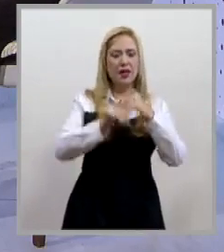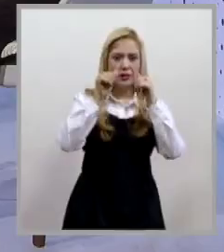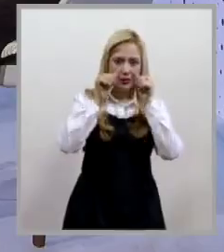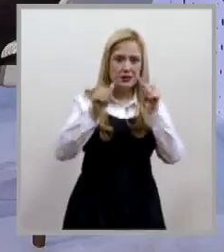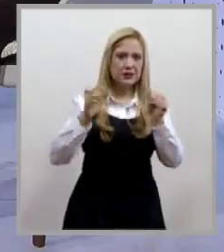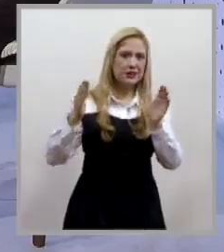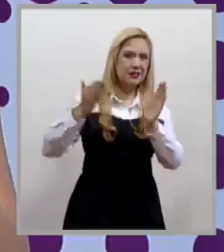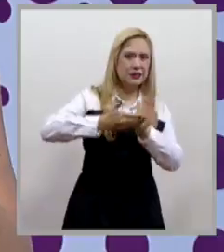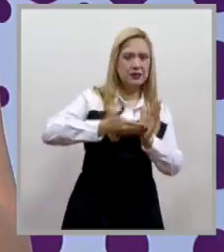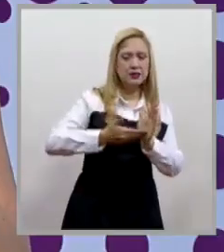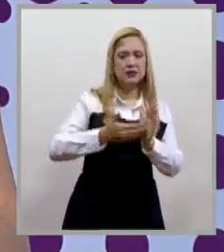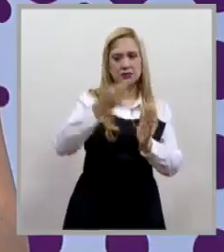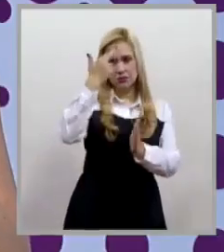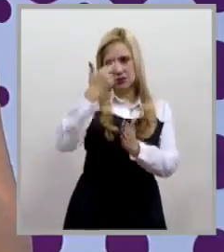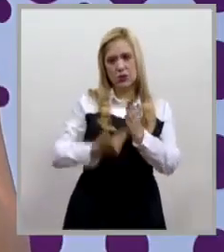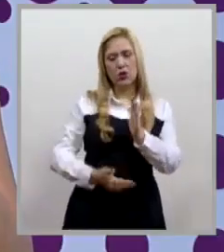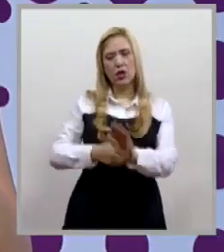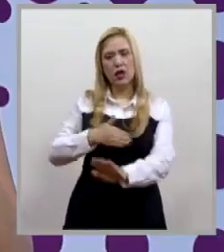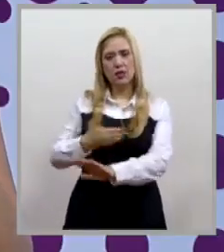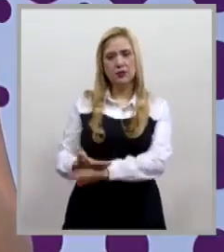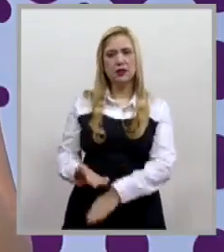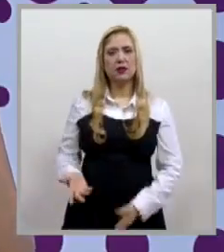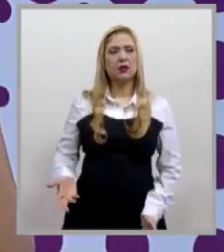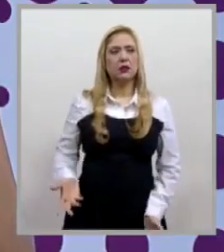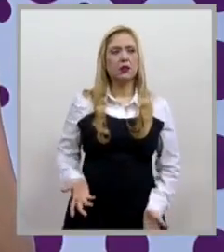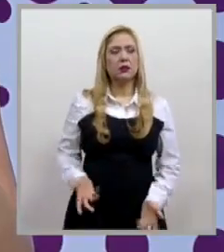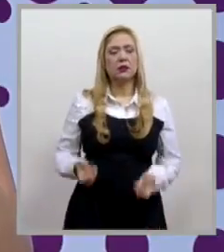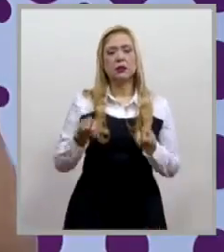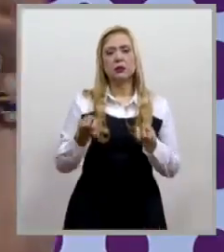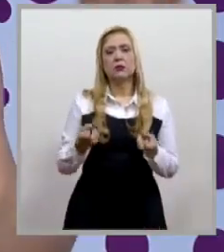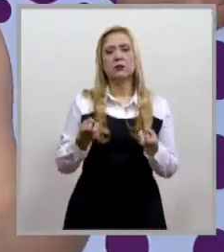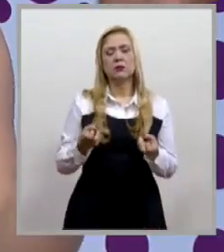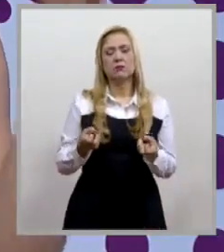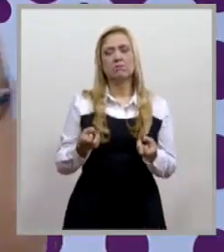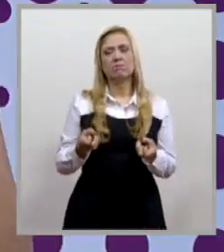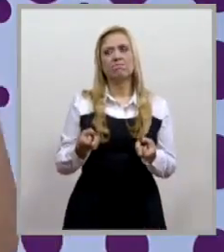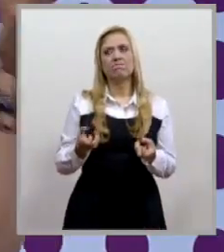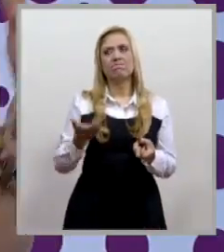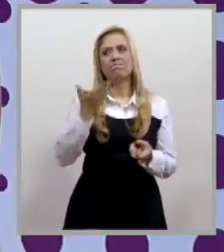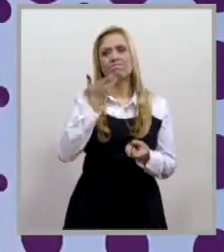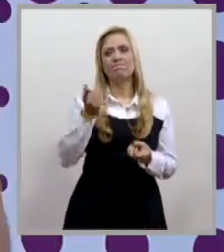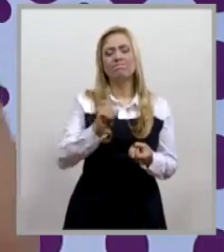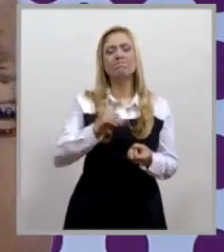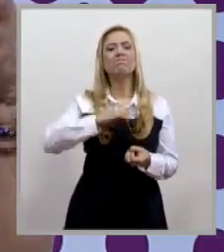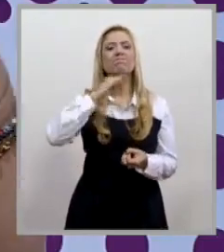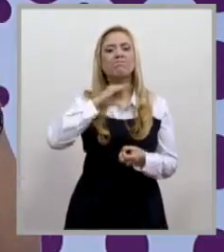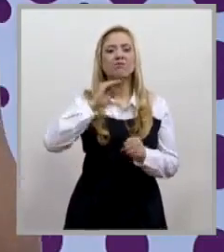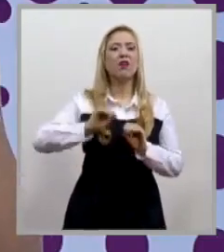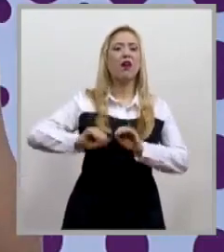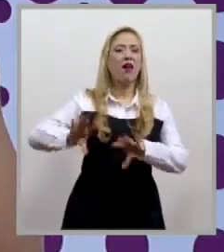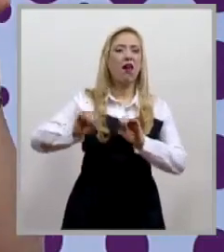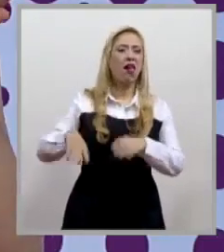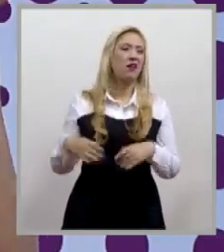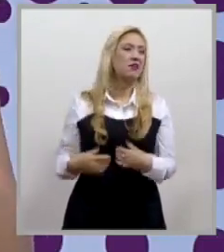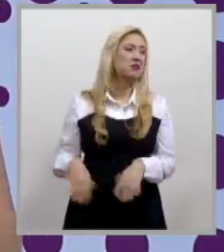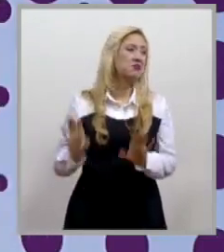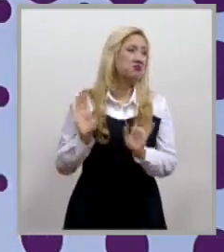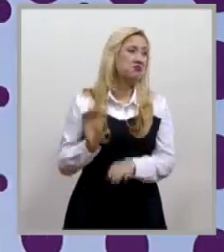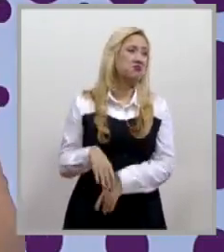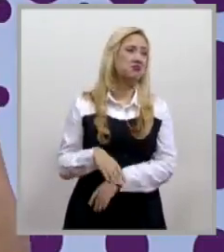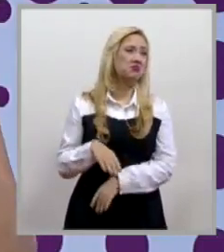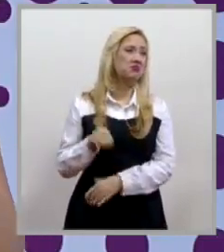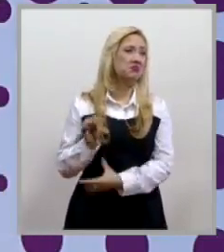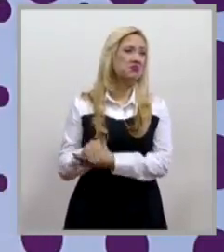la violencia y pues eso creo que ha generado, digamos, esta impunidad, esta indiferencia.